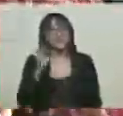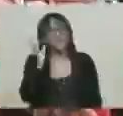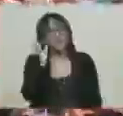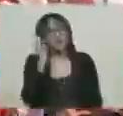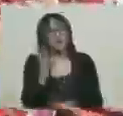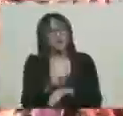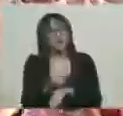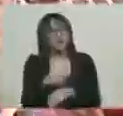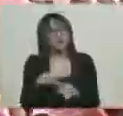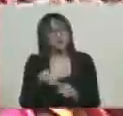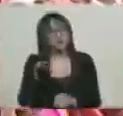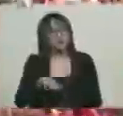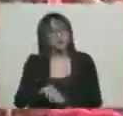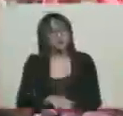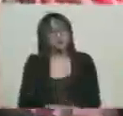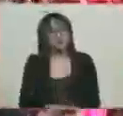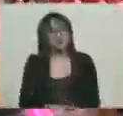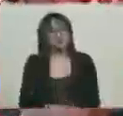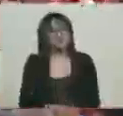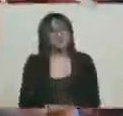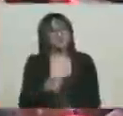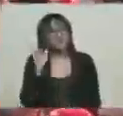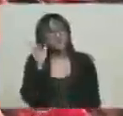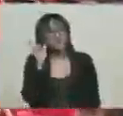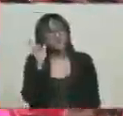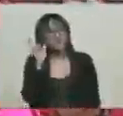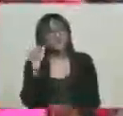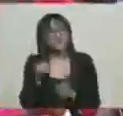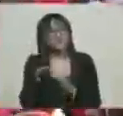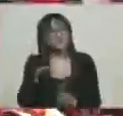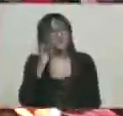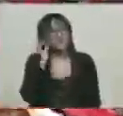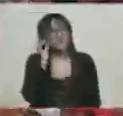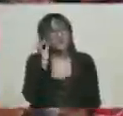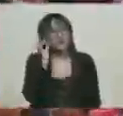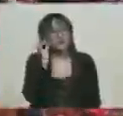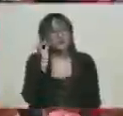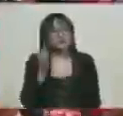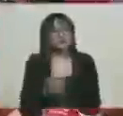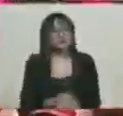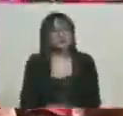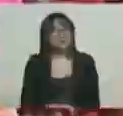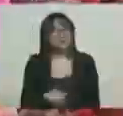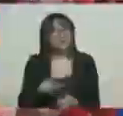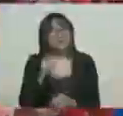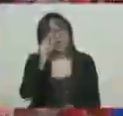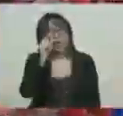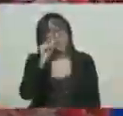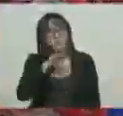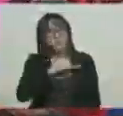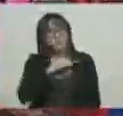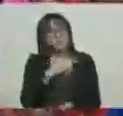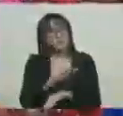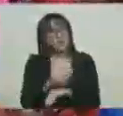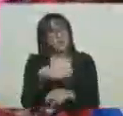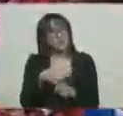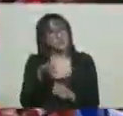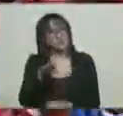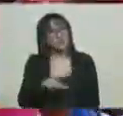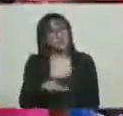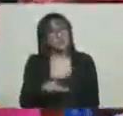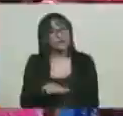Monagas? No se escuchan las mujeres de Monagas. ¿Dónde están los caballeros de Monagas?